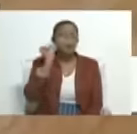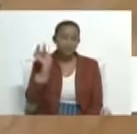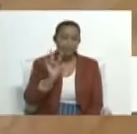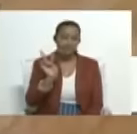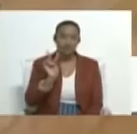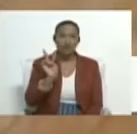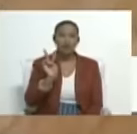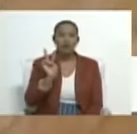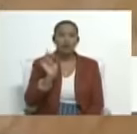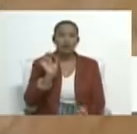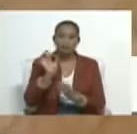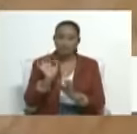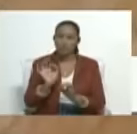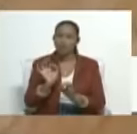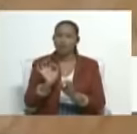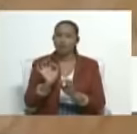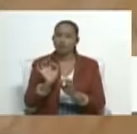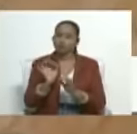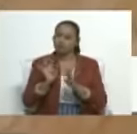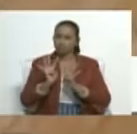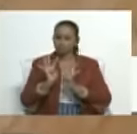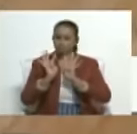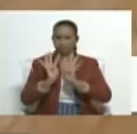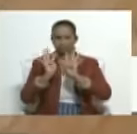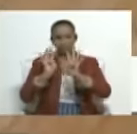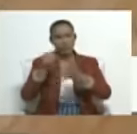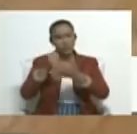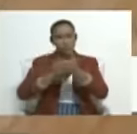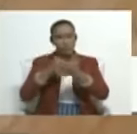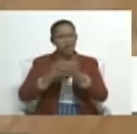luchas por la libertad.